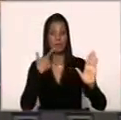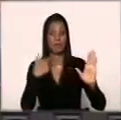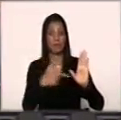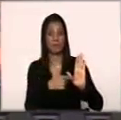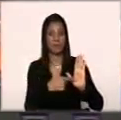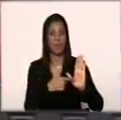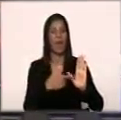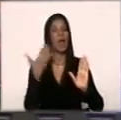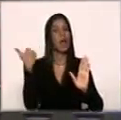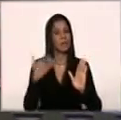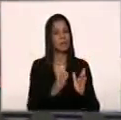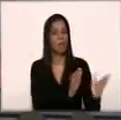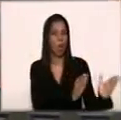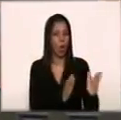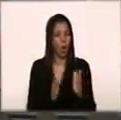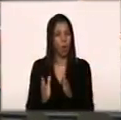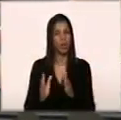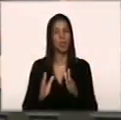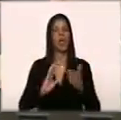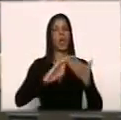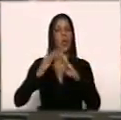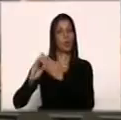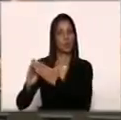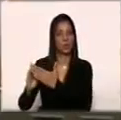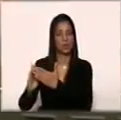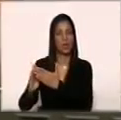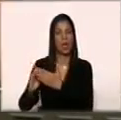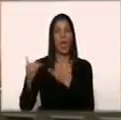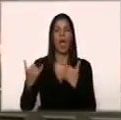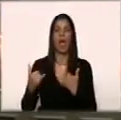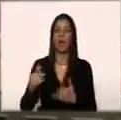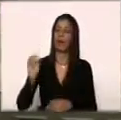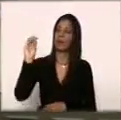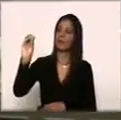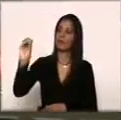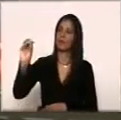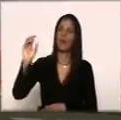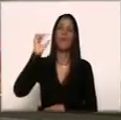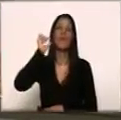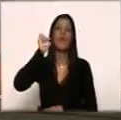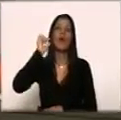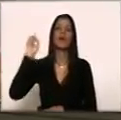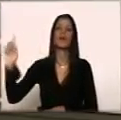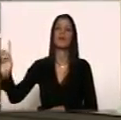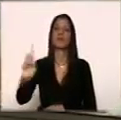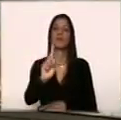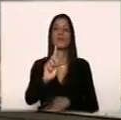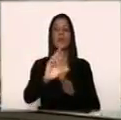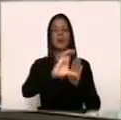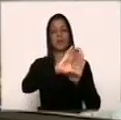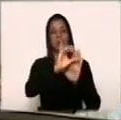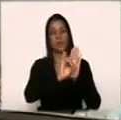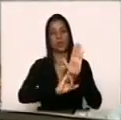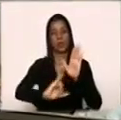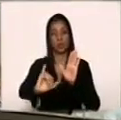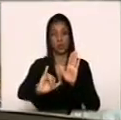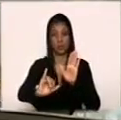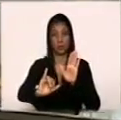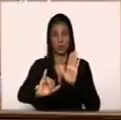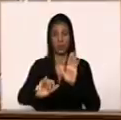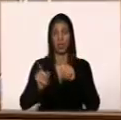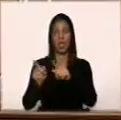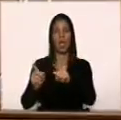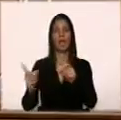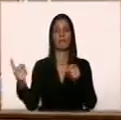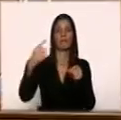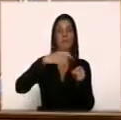esa organización popular, vamos a darle la palabra a la constituyente Yairis Rivas, integrante de la